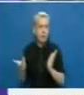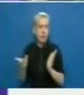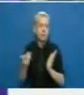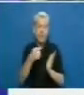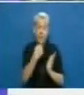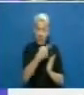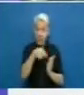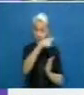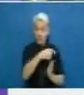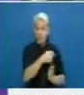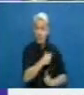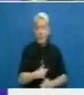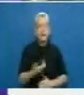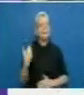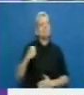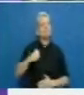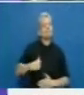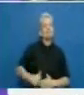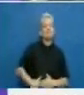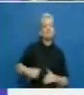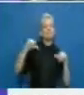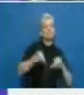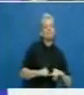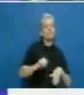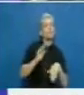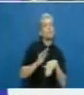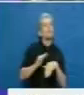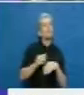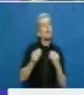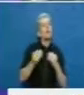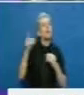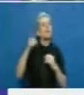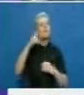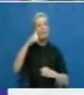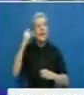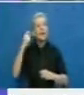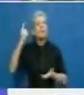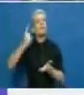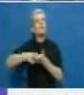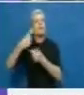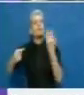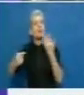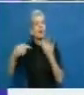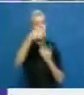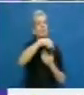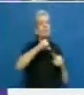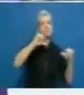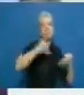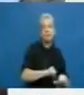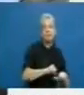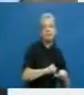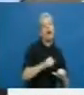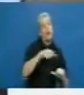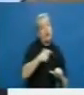que fueron perjudicados con algunas medidas de Alberto Fernández y lo que ellos pretenden ahora es tener algún tipo de